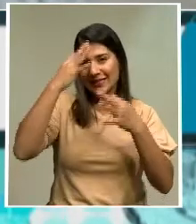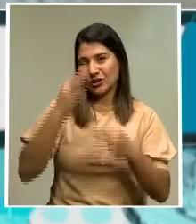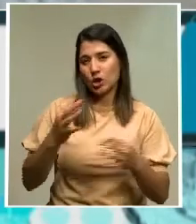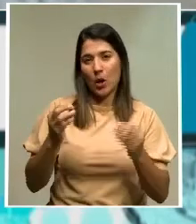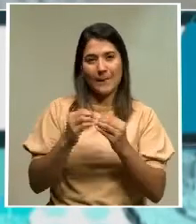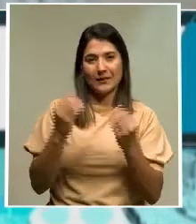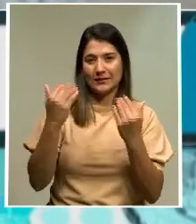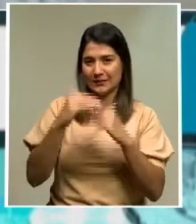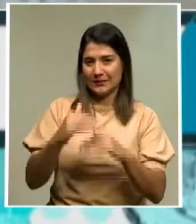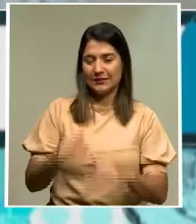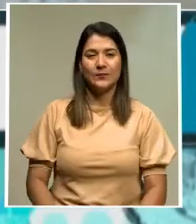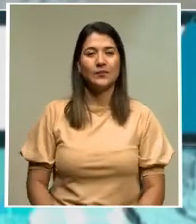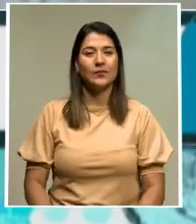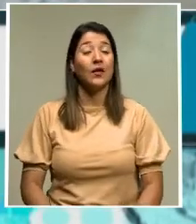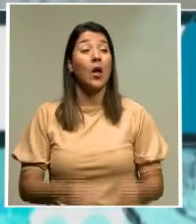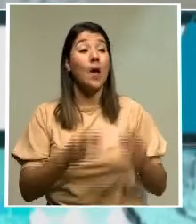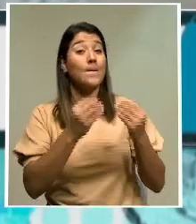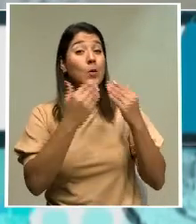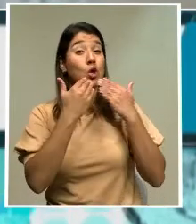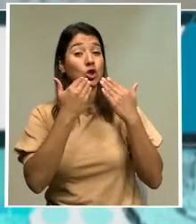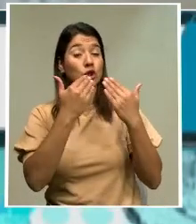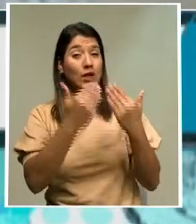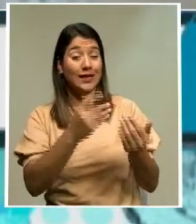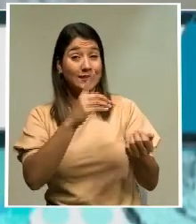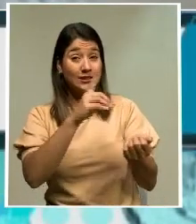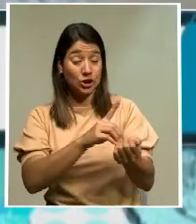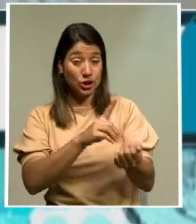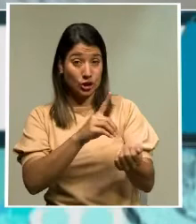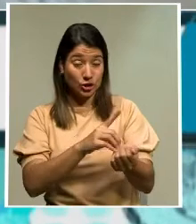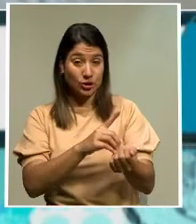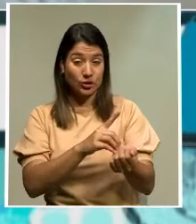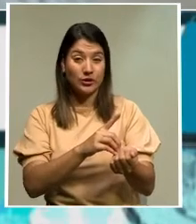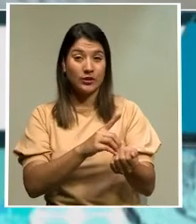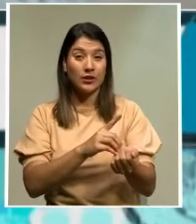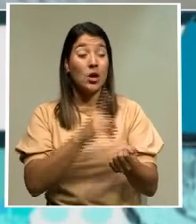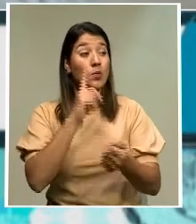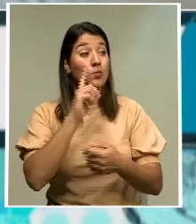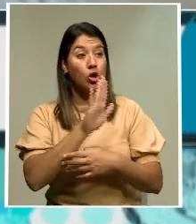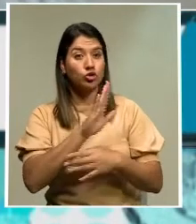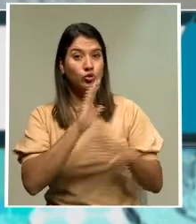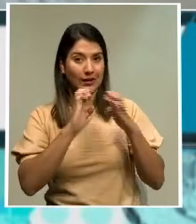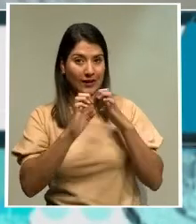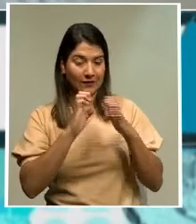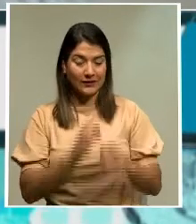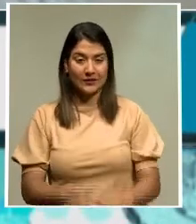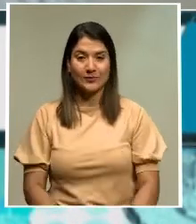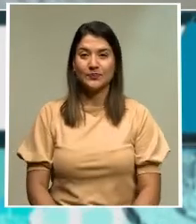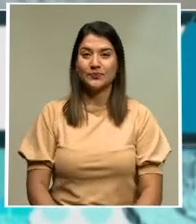restrictivas. Muchísimas gracias por esta entrevista, doctor.